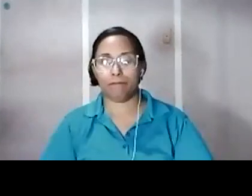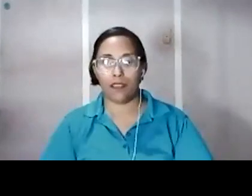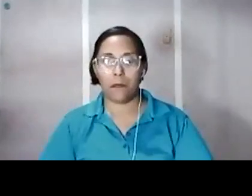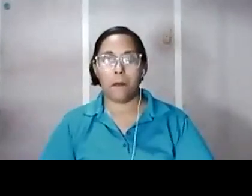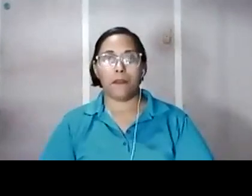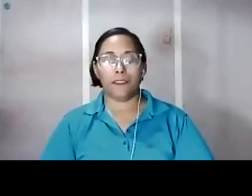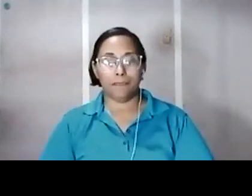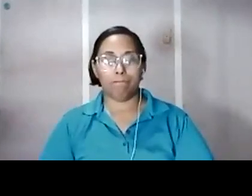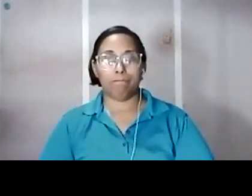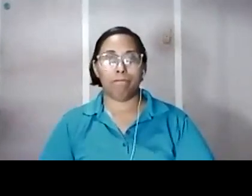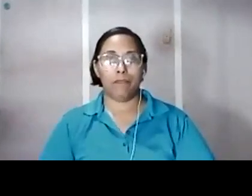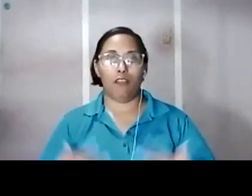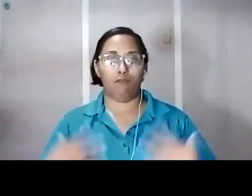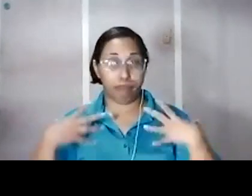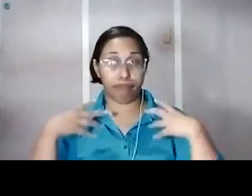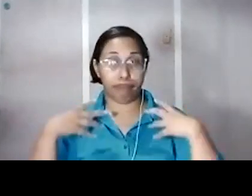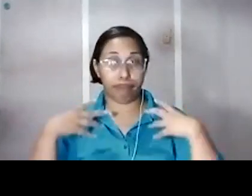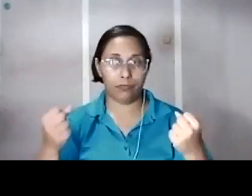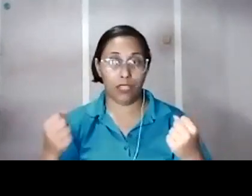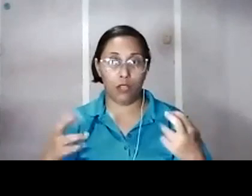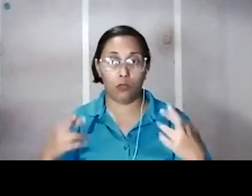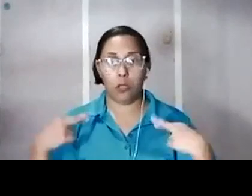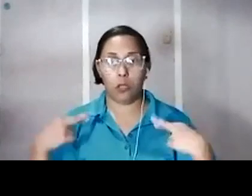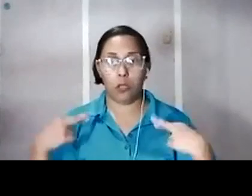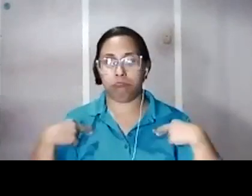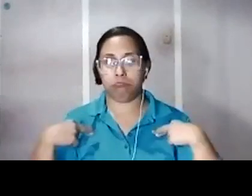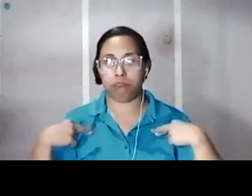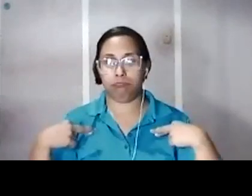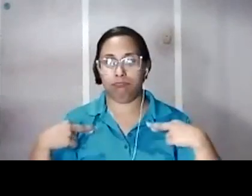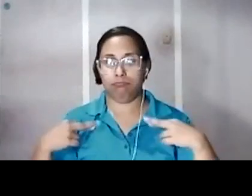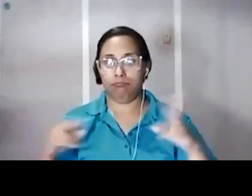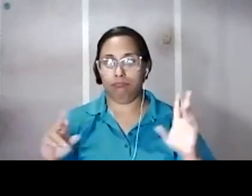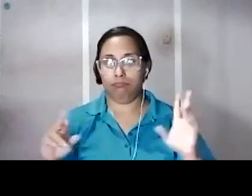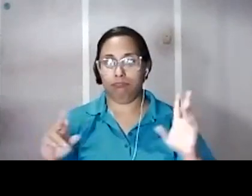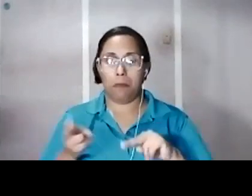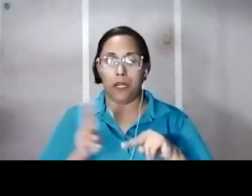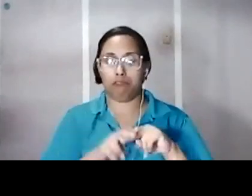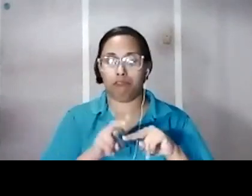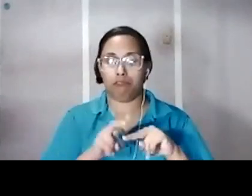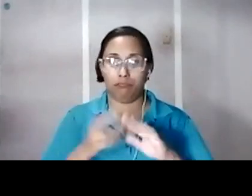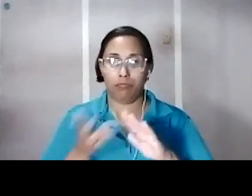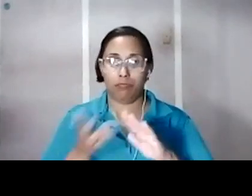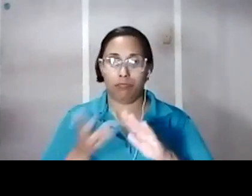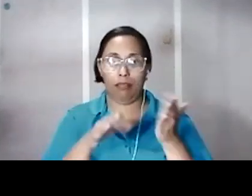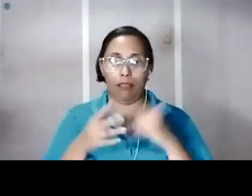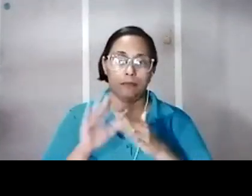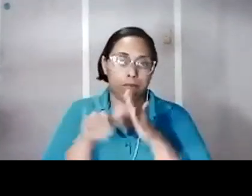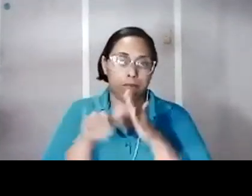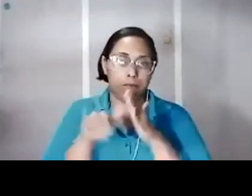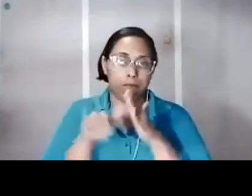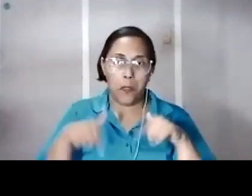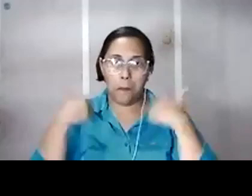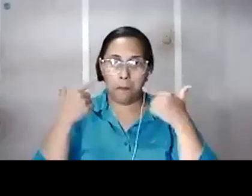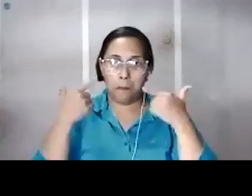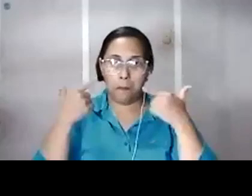apretado, pero vamos para eso. Fue que yo me retiré. Yo no me retiré para sentarme a ver la muerte llegar. Muy bien.